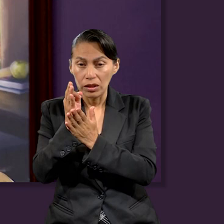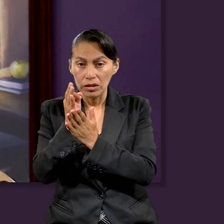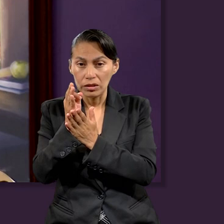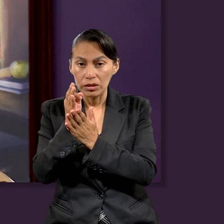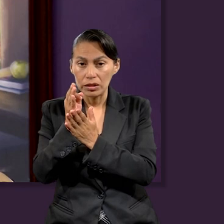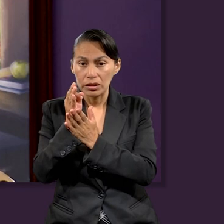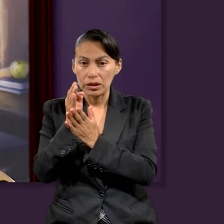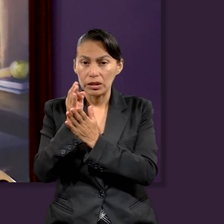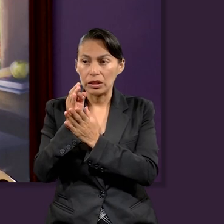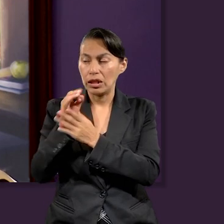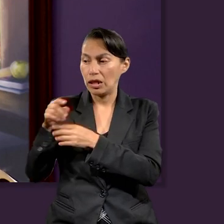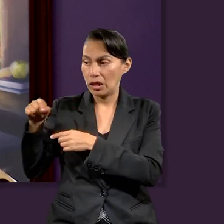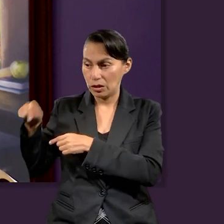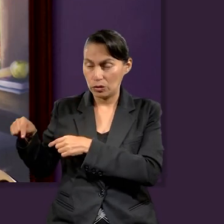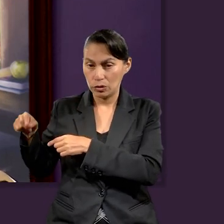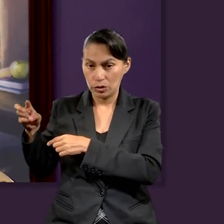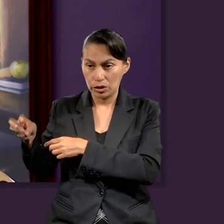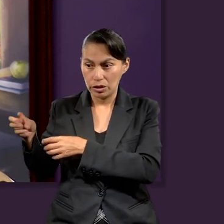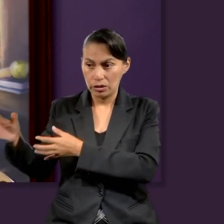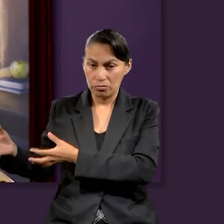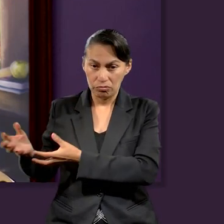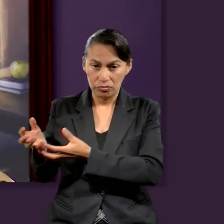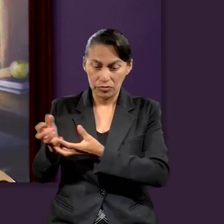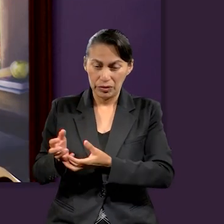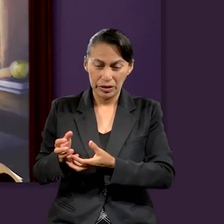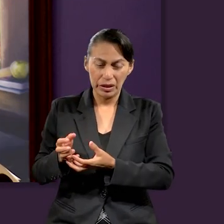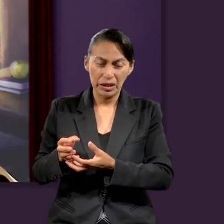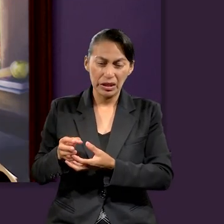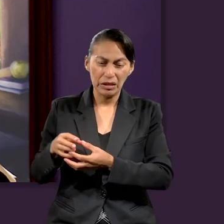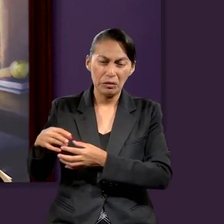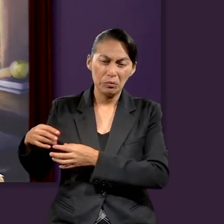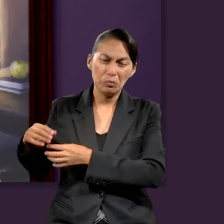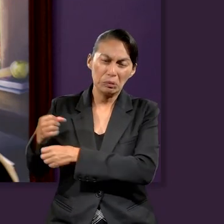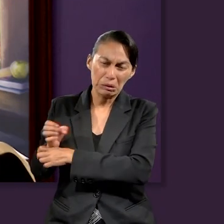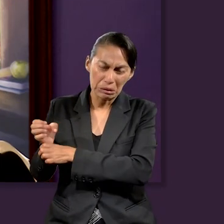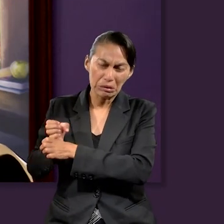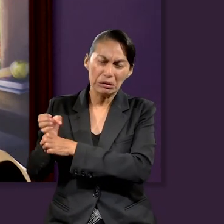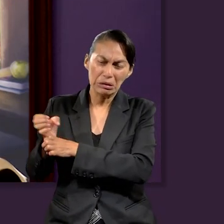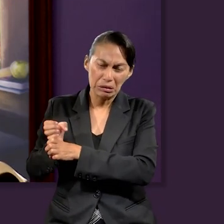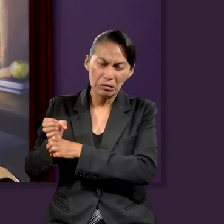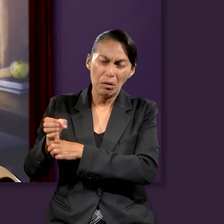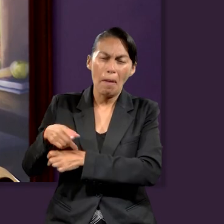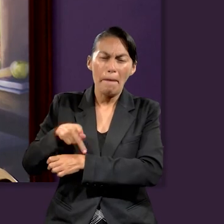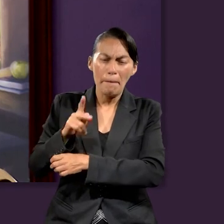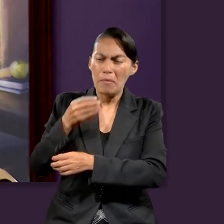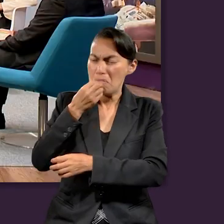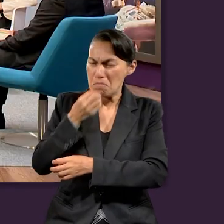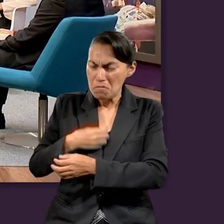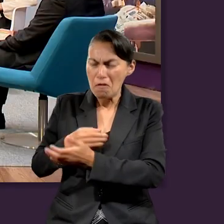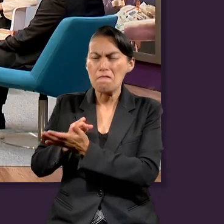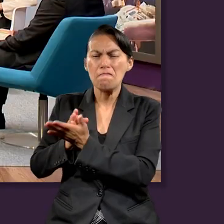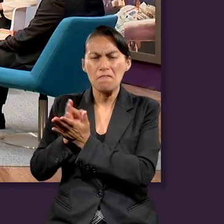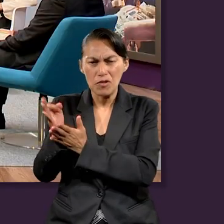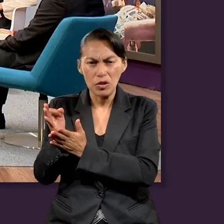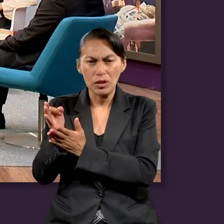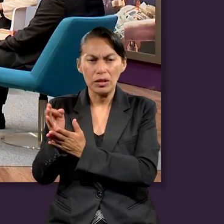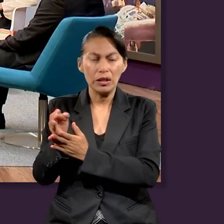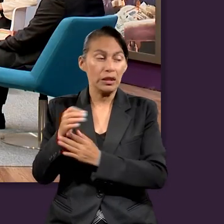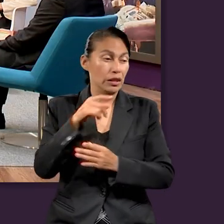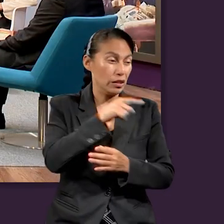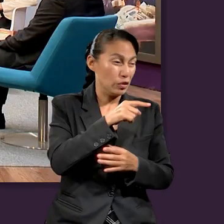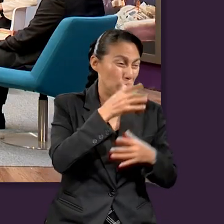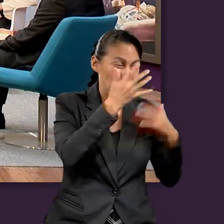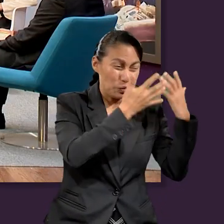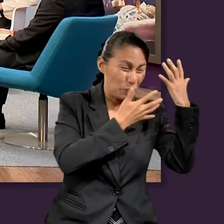que le hacen frente no solamente al mandato, sino al rey y también a todo este sistema de adoración erróneo, como lo podemos ver. De hecho,